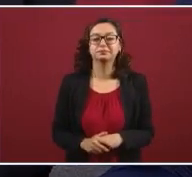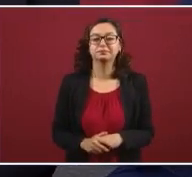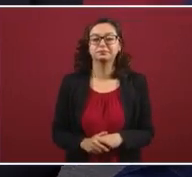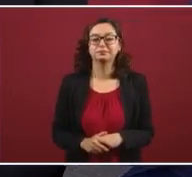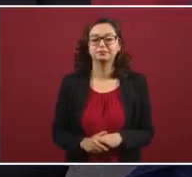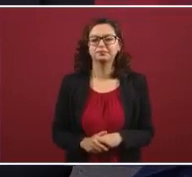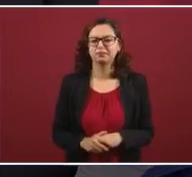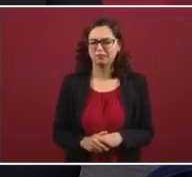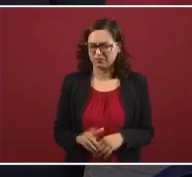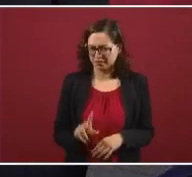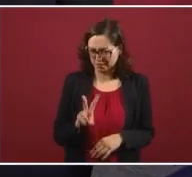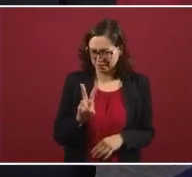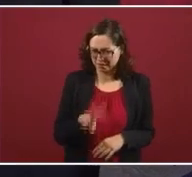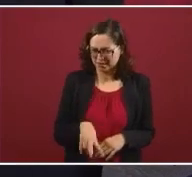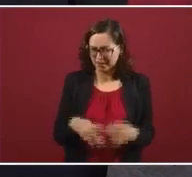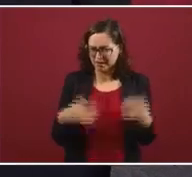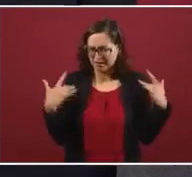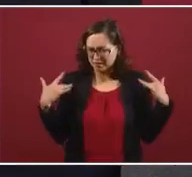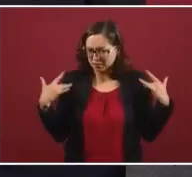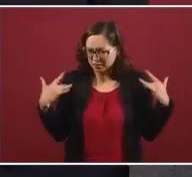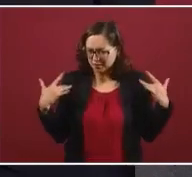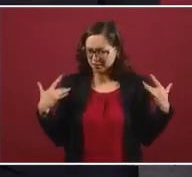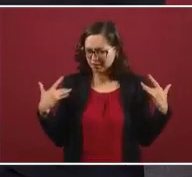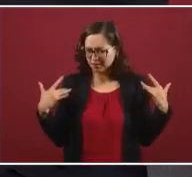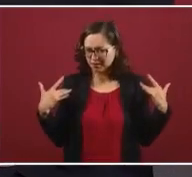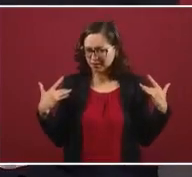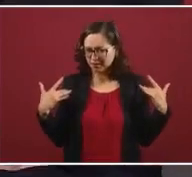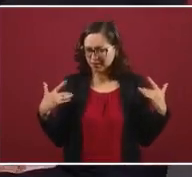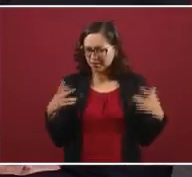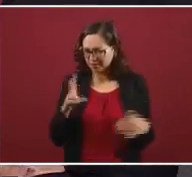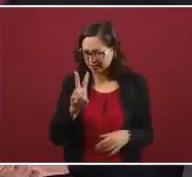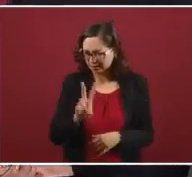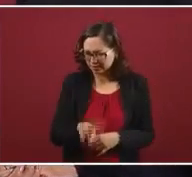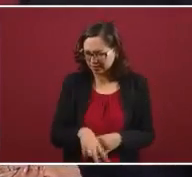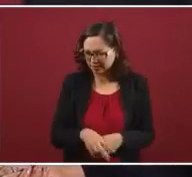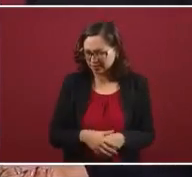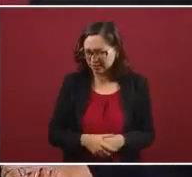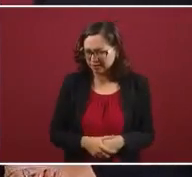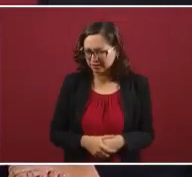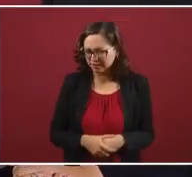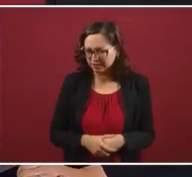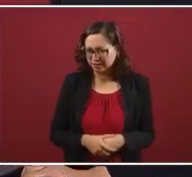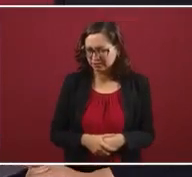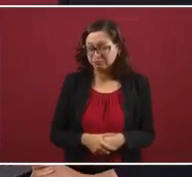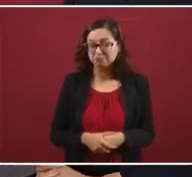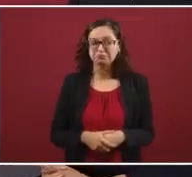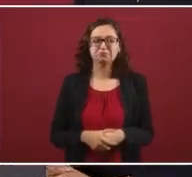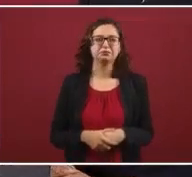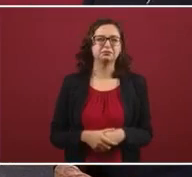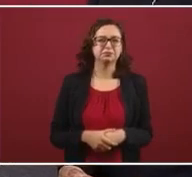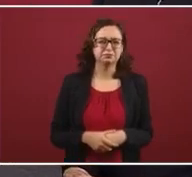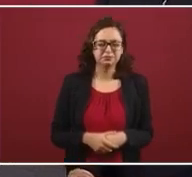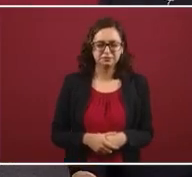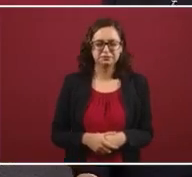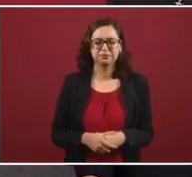¿Es real la objetividad? Entonces, en la Revolución,